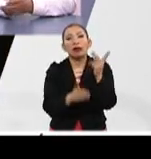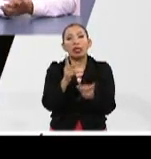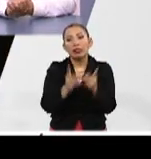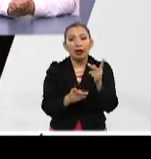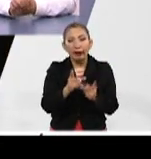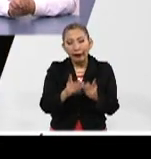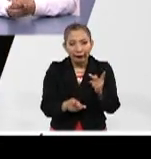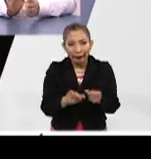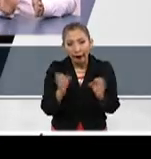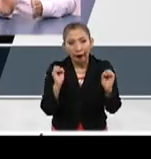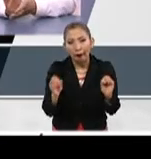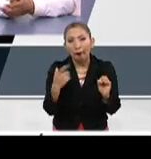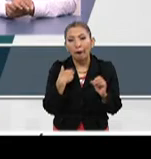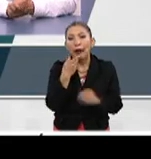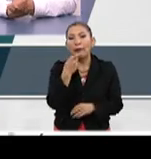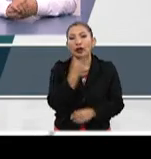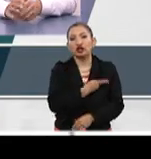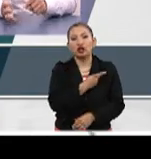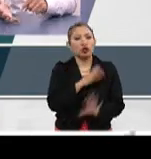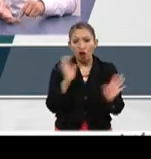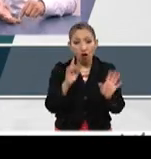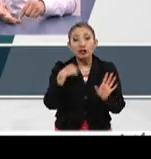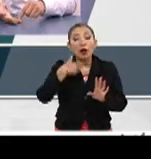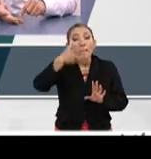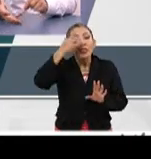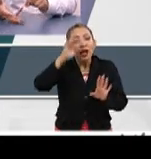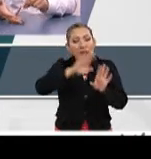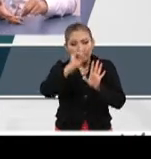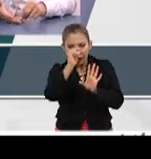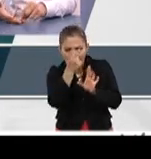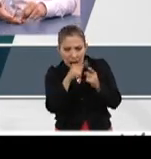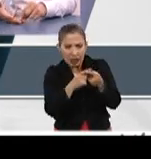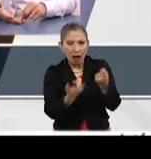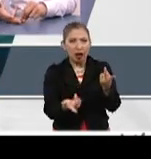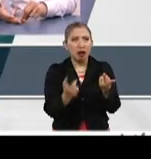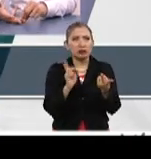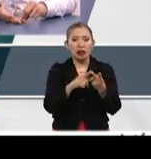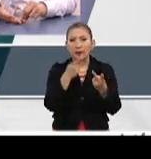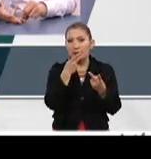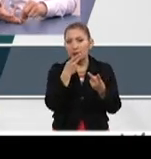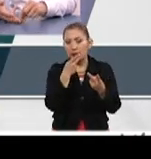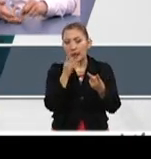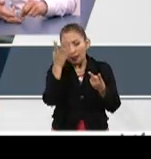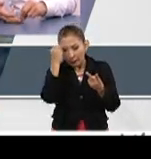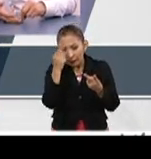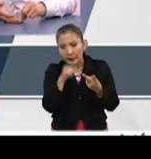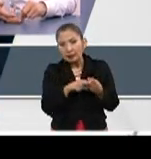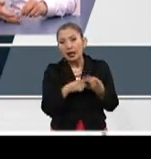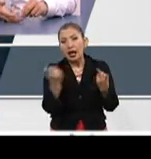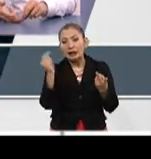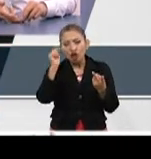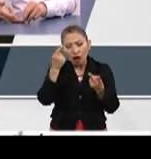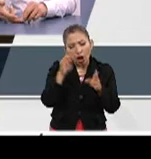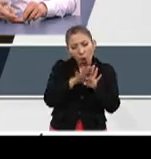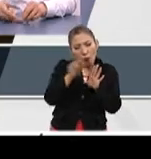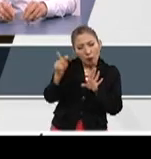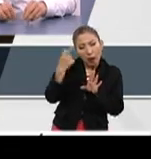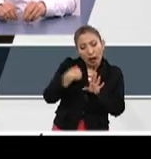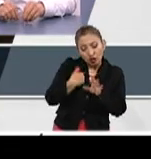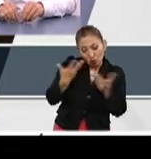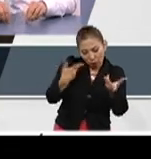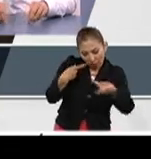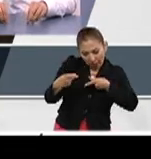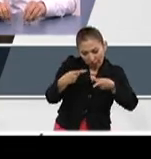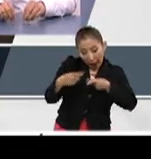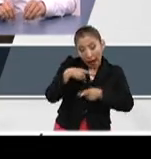diálogo o un monólogo, ¿no? Sino aprenderán técnicas, aprenderán toda la parte teórica como para poder hacer